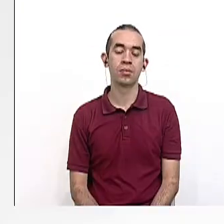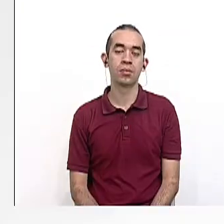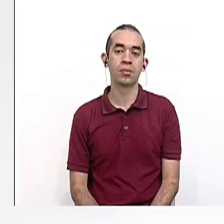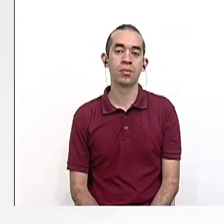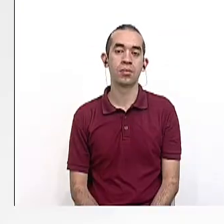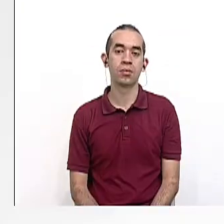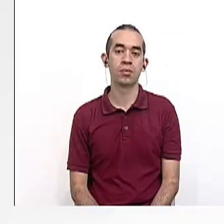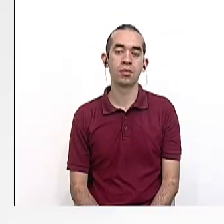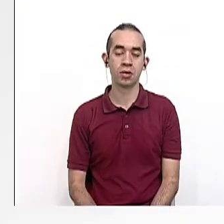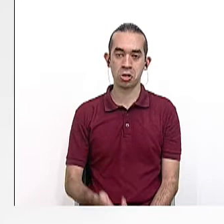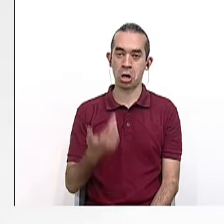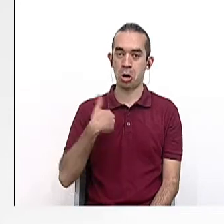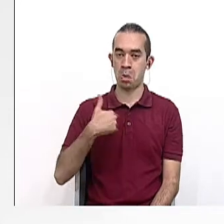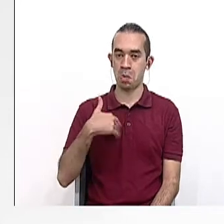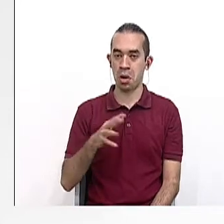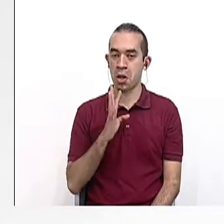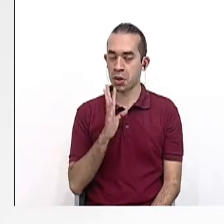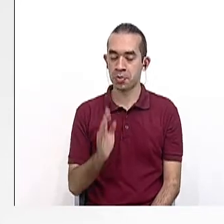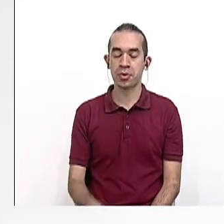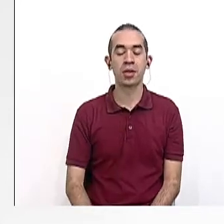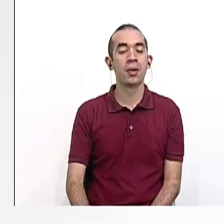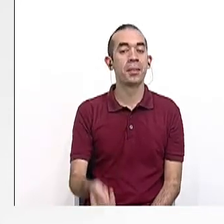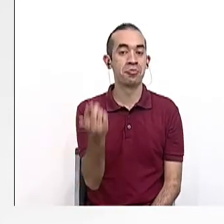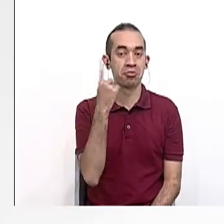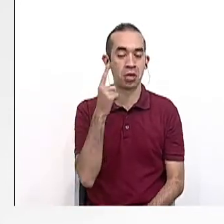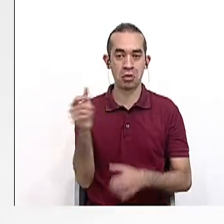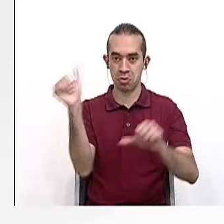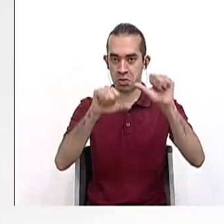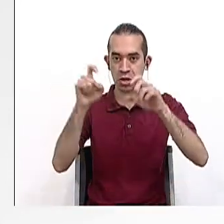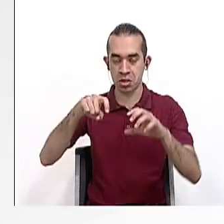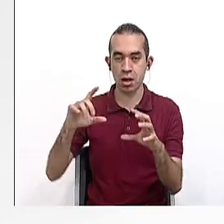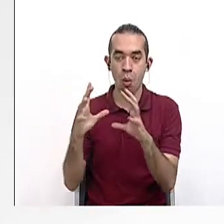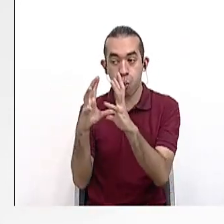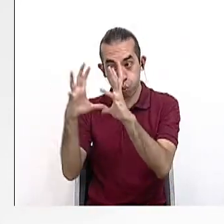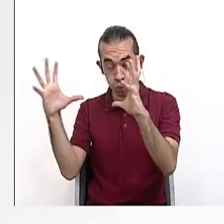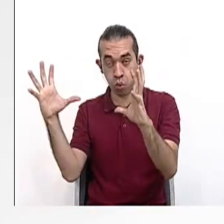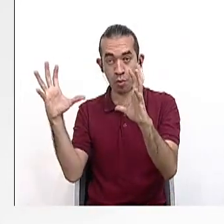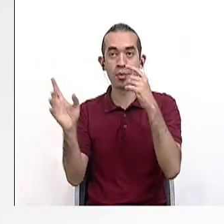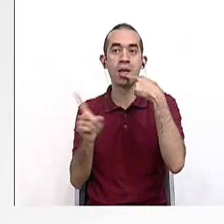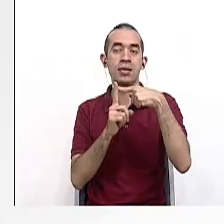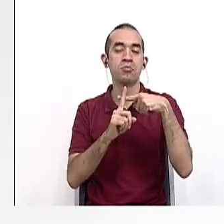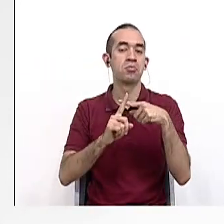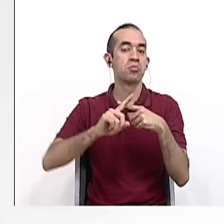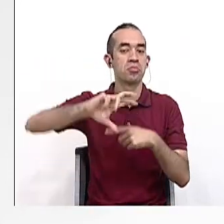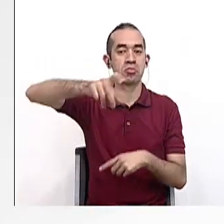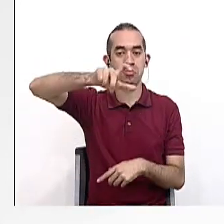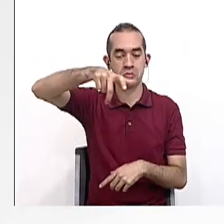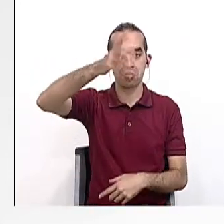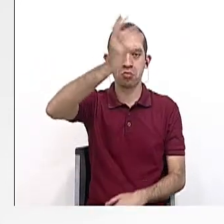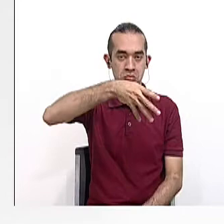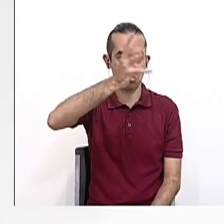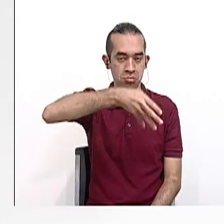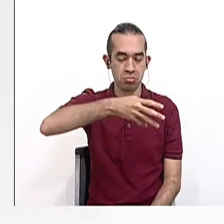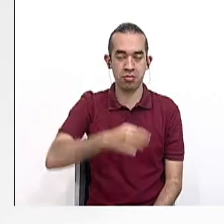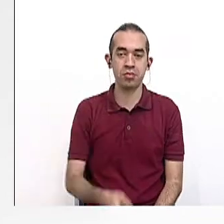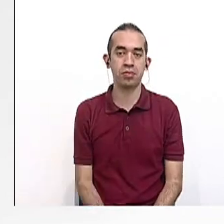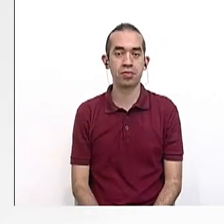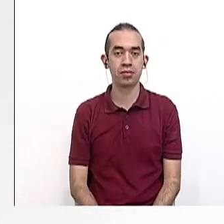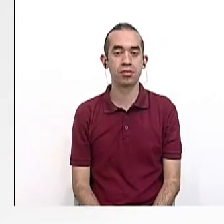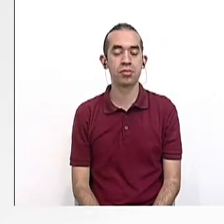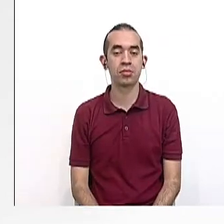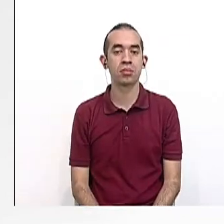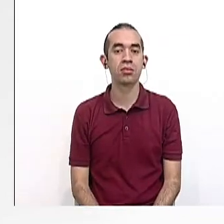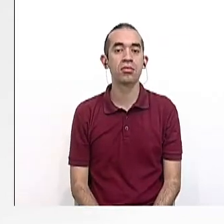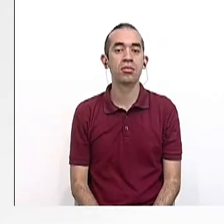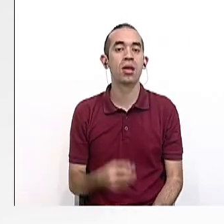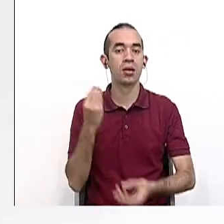Bueno, profe, para realizar este experimento necesitamos un globo y un tubo donde tengamos agua. Lo